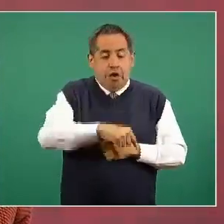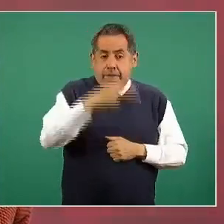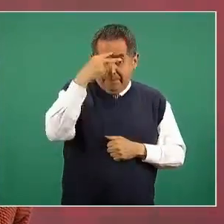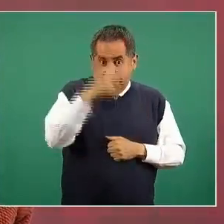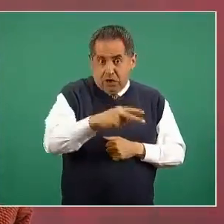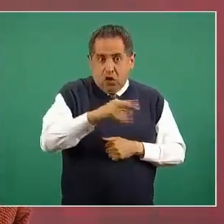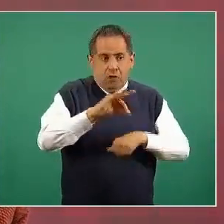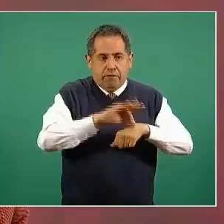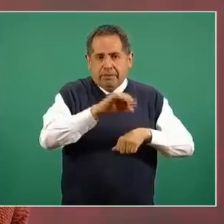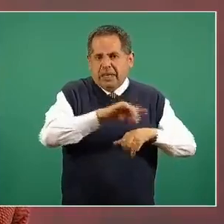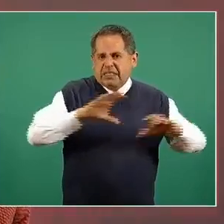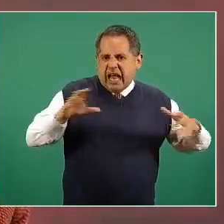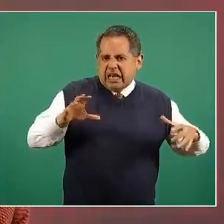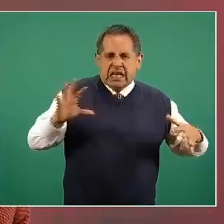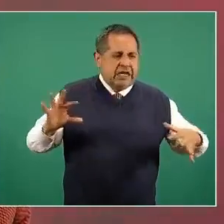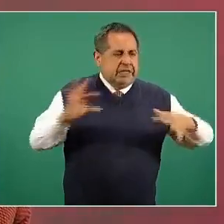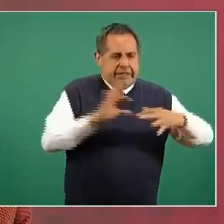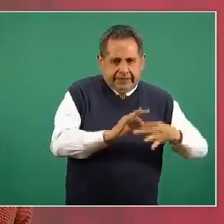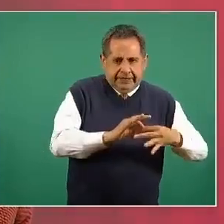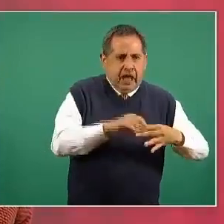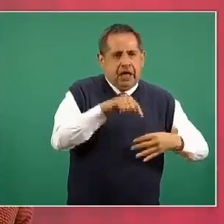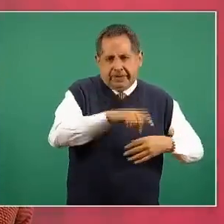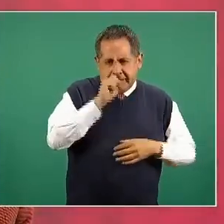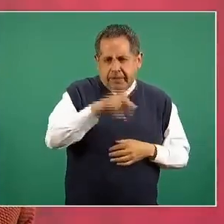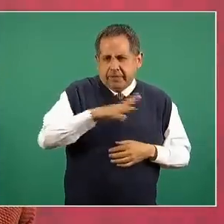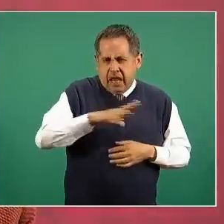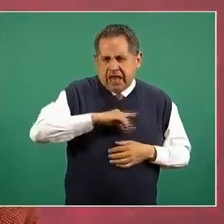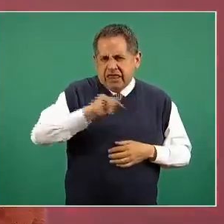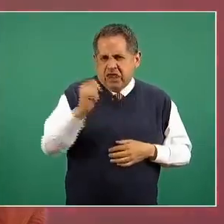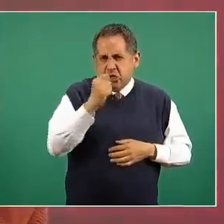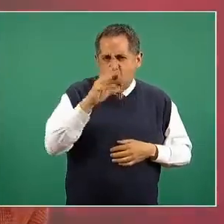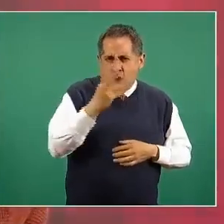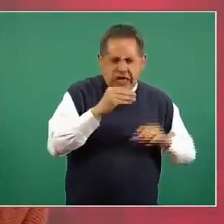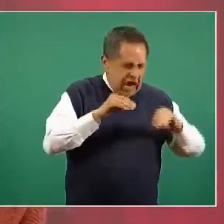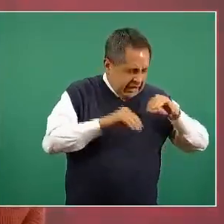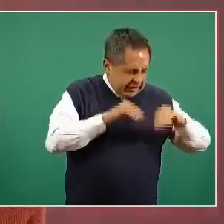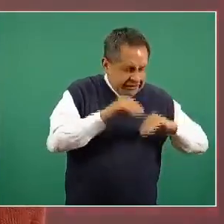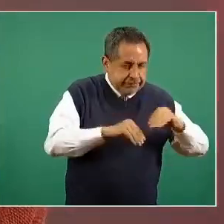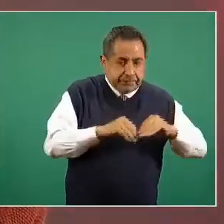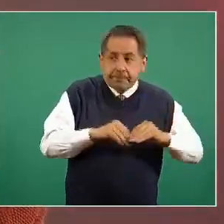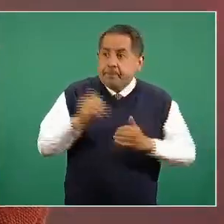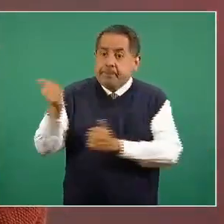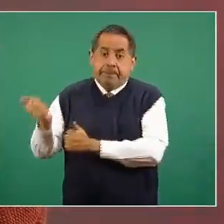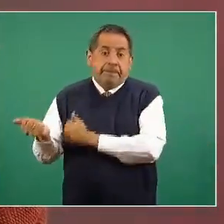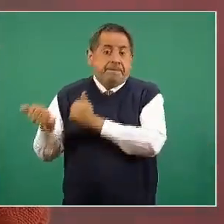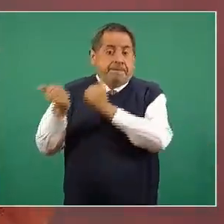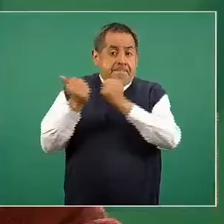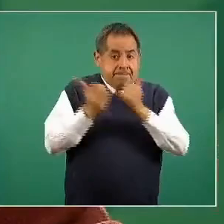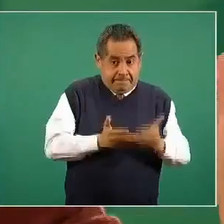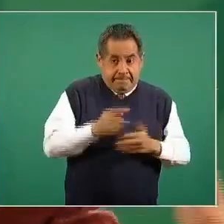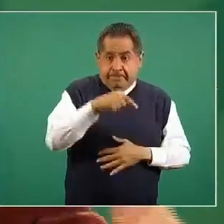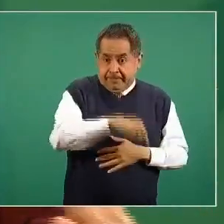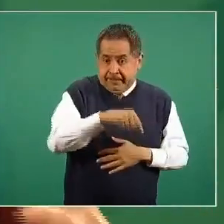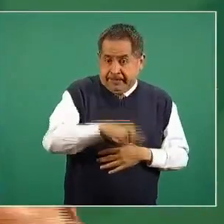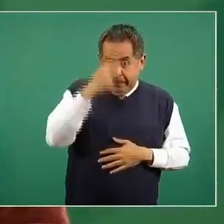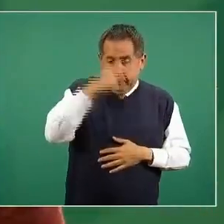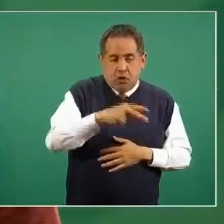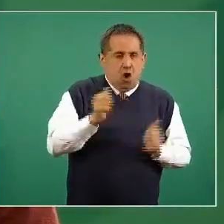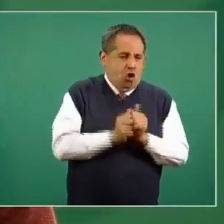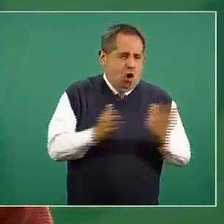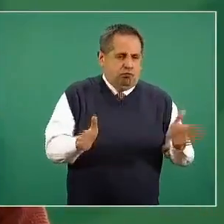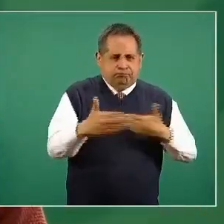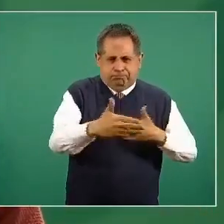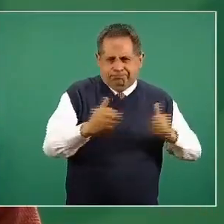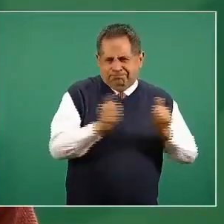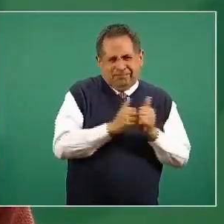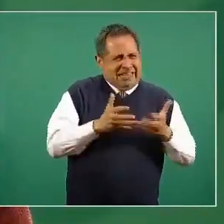farmacéutica mexicana, innovadora tecnológicamente, y llegará a México en contenedores de